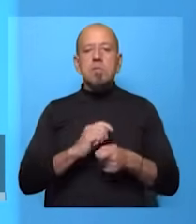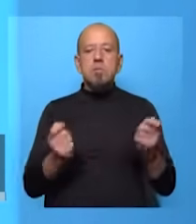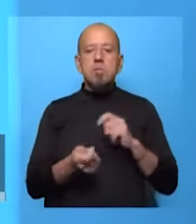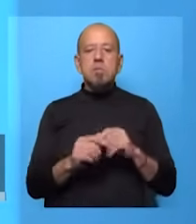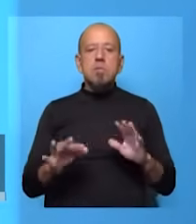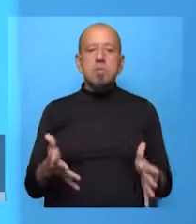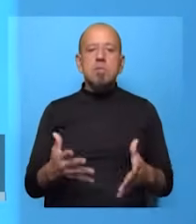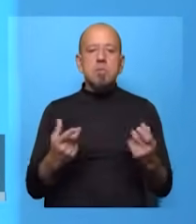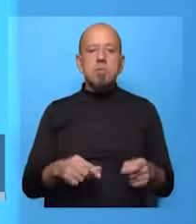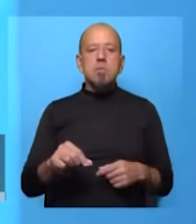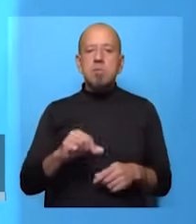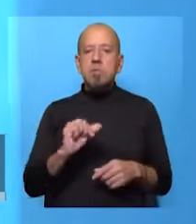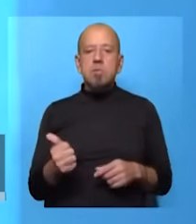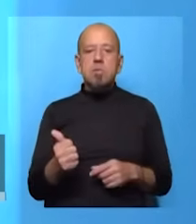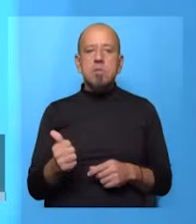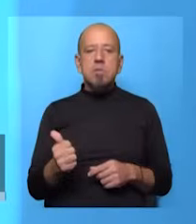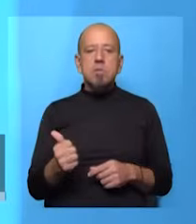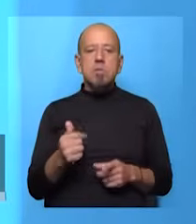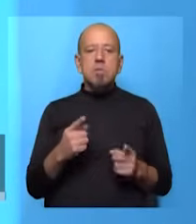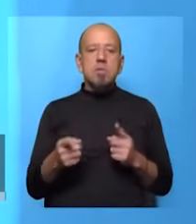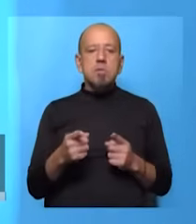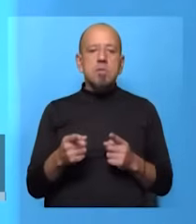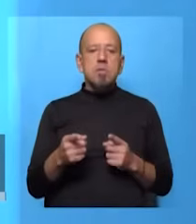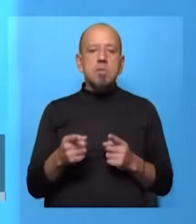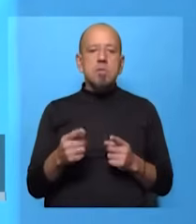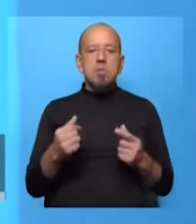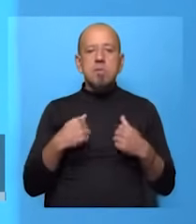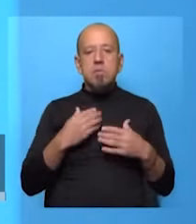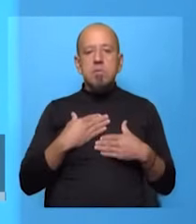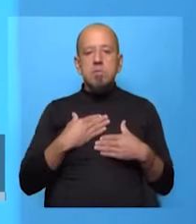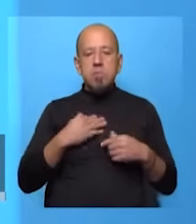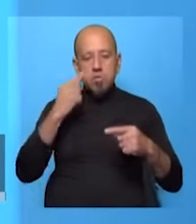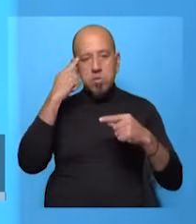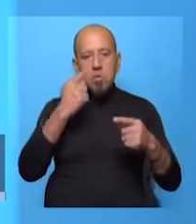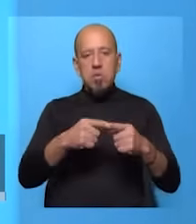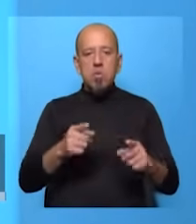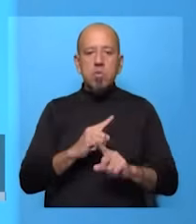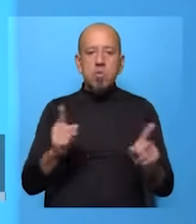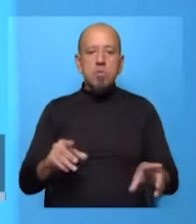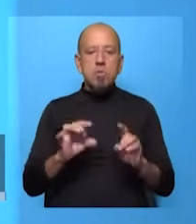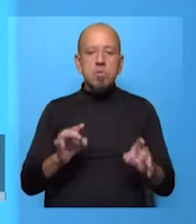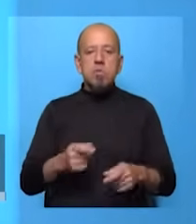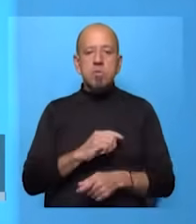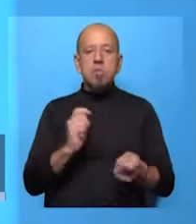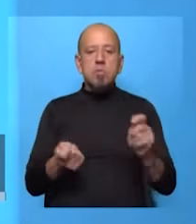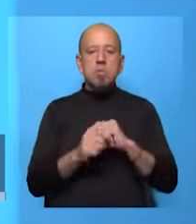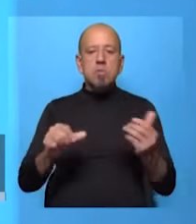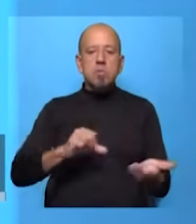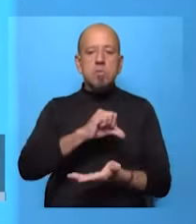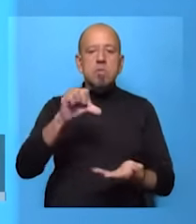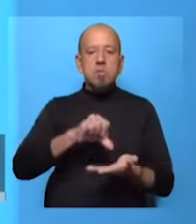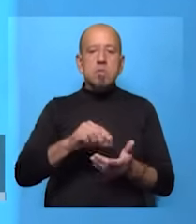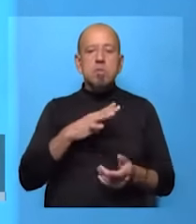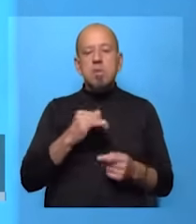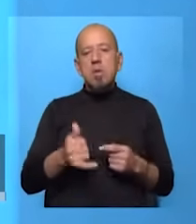queremos ganar el gobierno yo dije recientemente Nuestro objetivo no es cambiar el gobierno solamente es cambiar el país y el país tiene que tomar